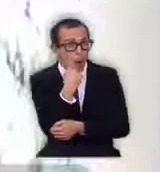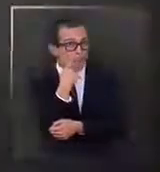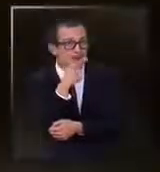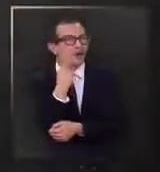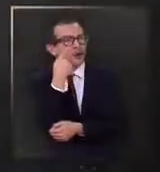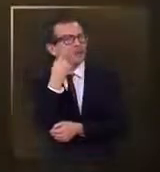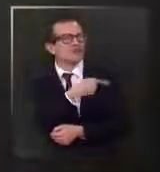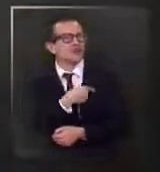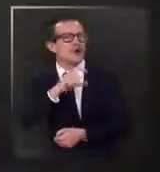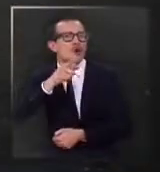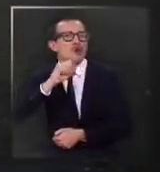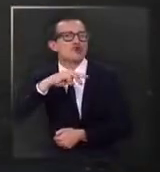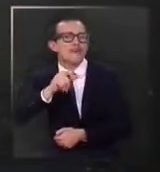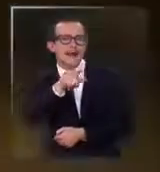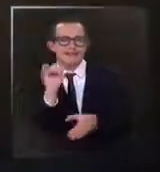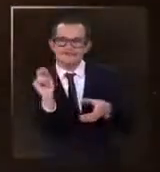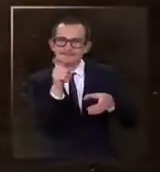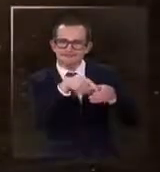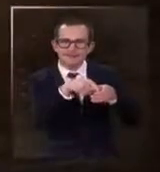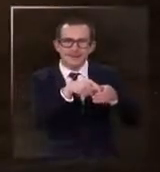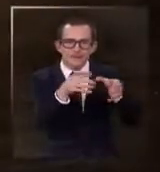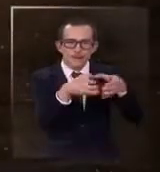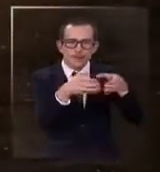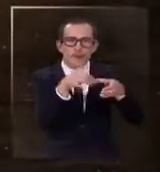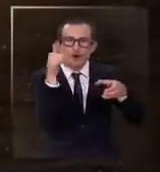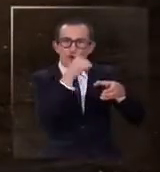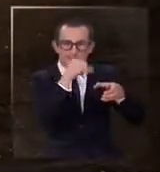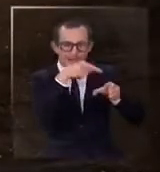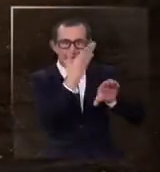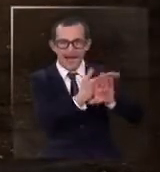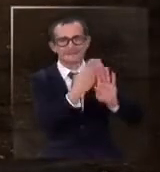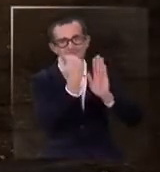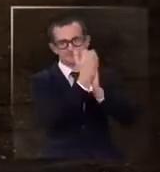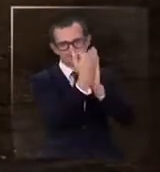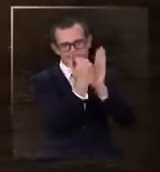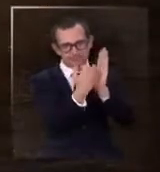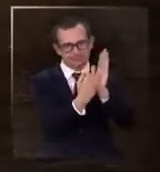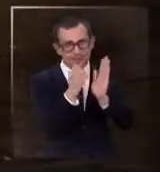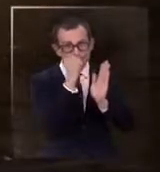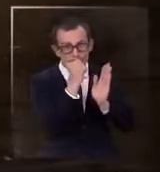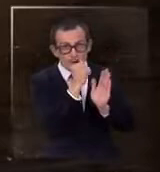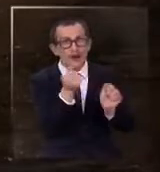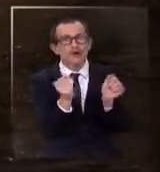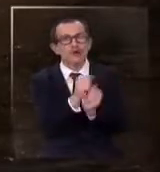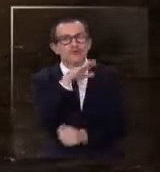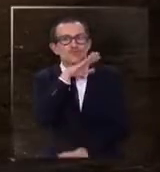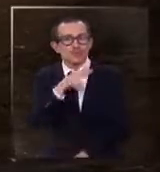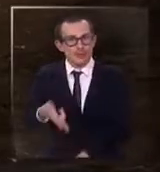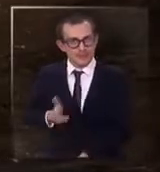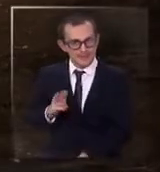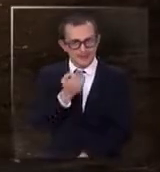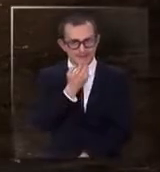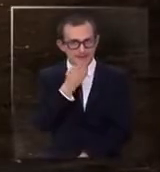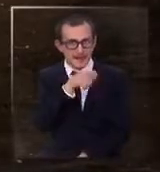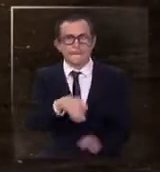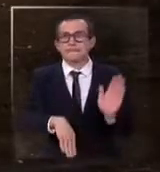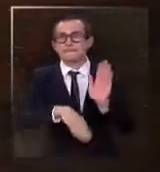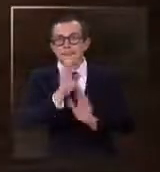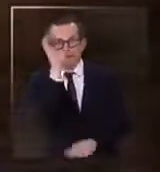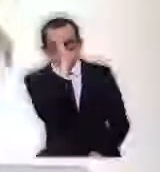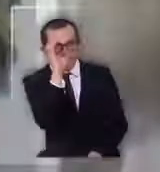como el de goma, integrante de la banda Los Cochinos, tiene antecedentes por tráfico y porte de arma, era uno de los más